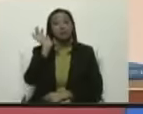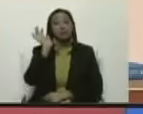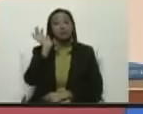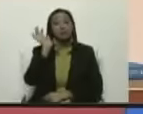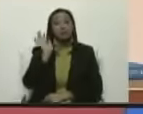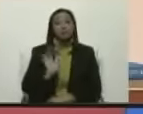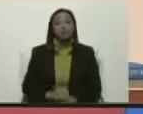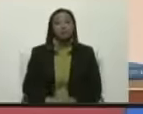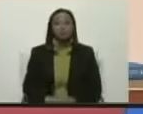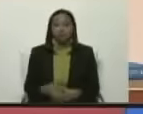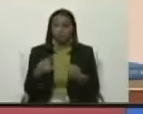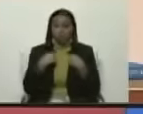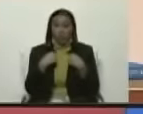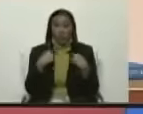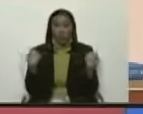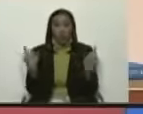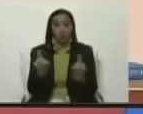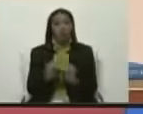con nosotros